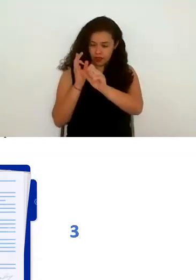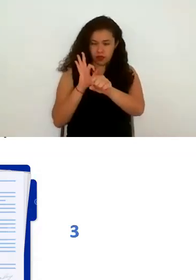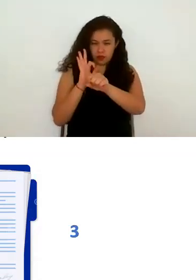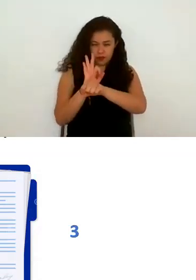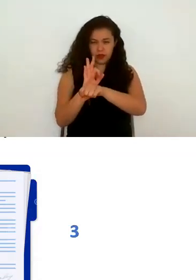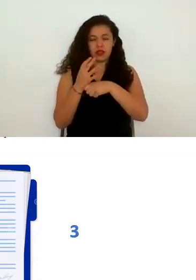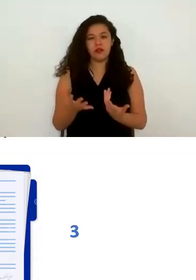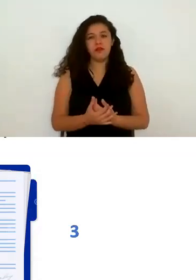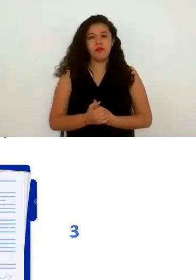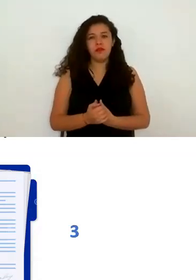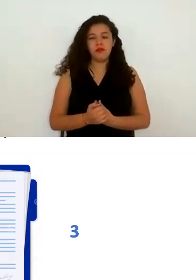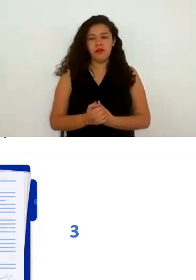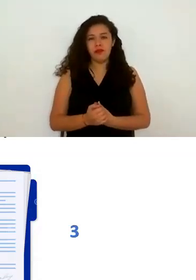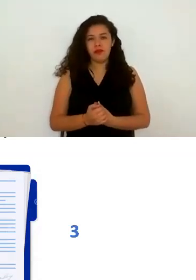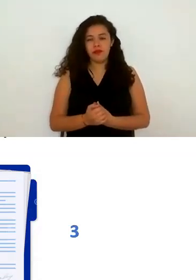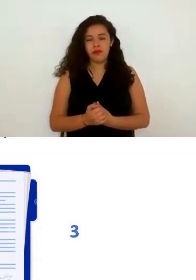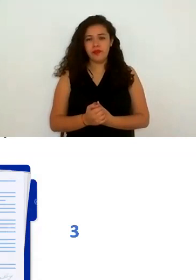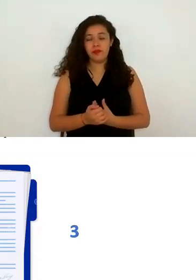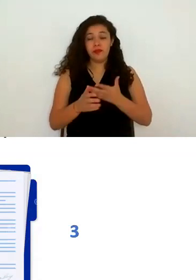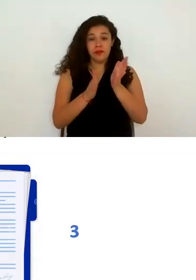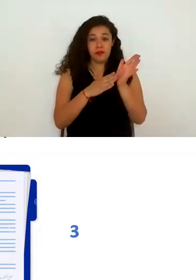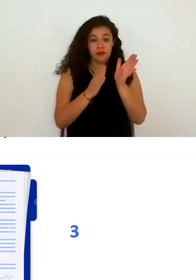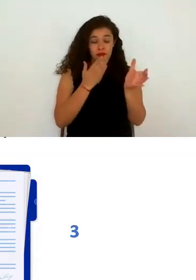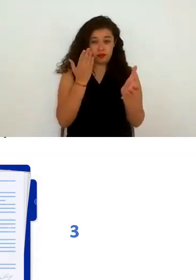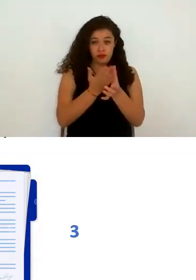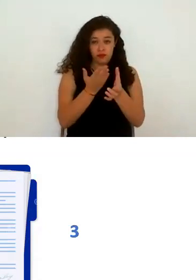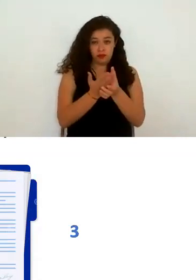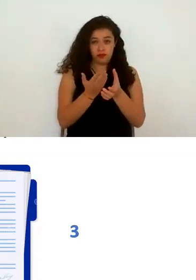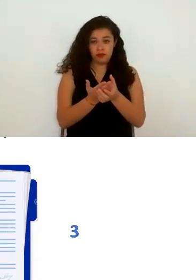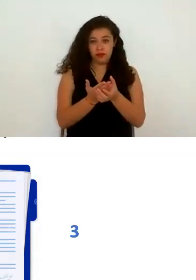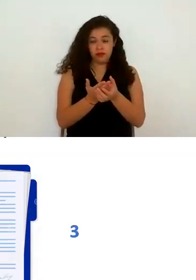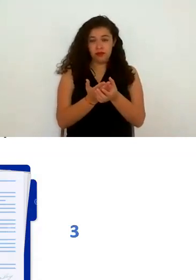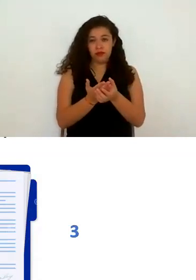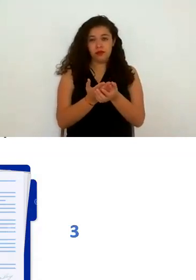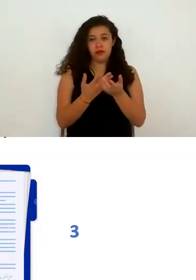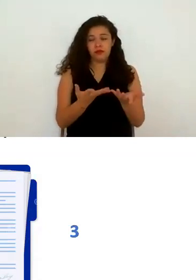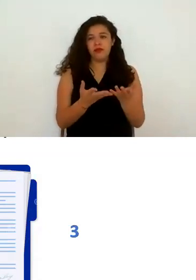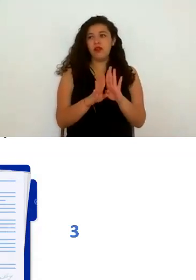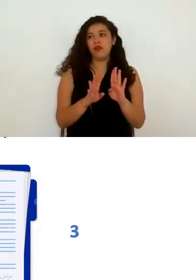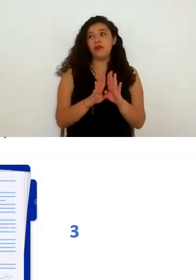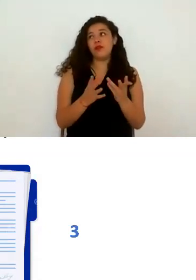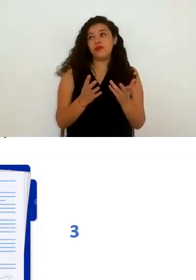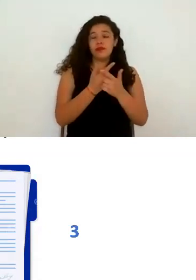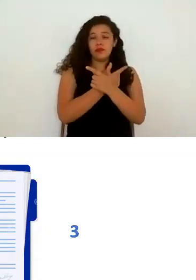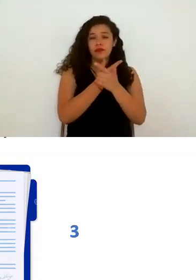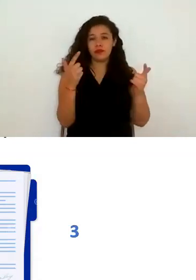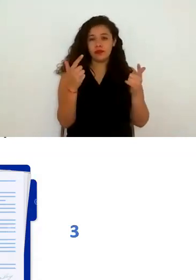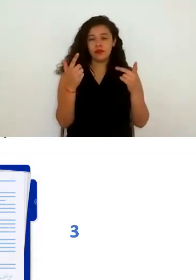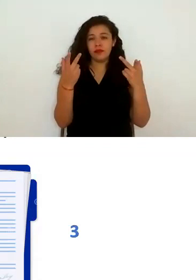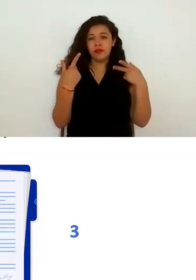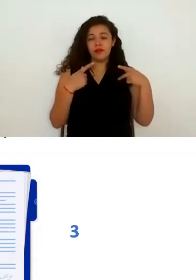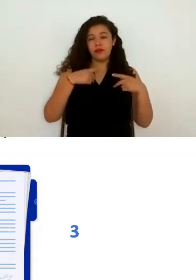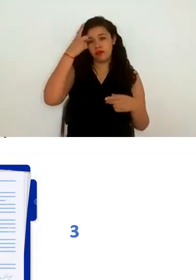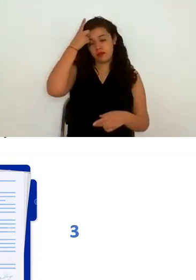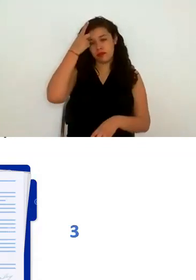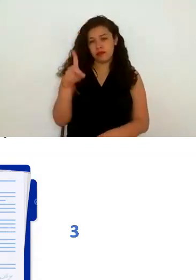ser un expediente hasta cierto punto público, solo el dueño